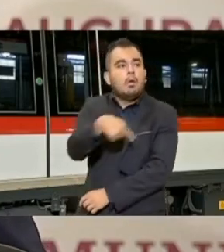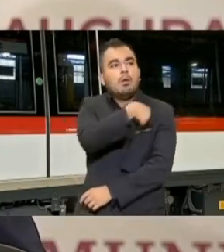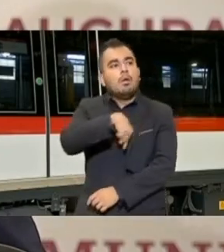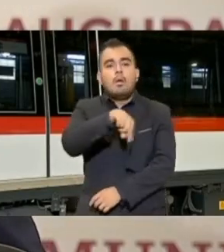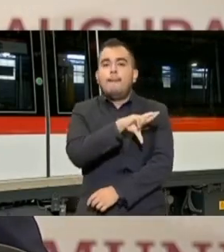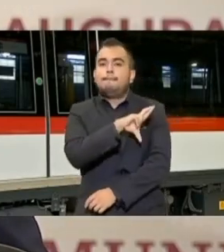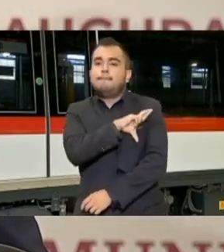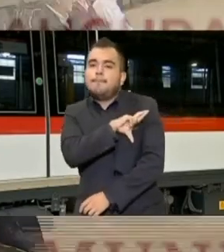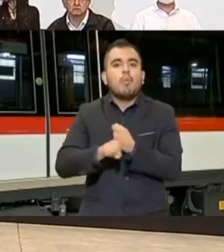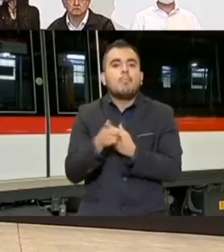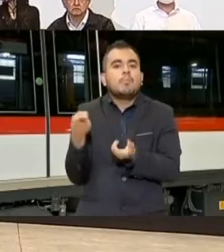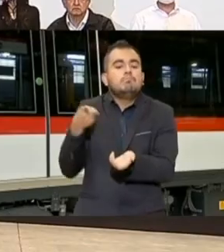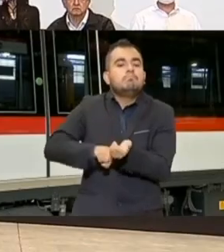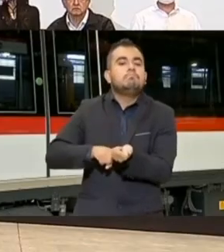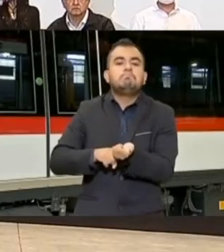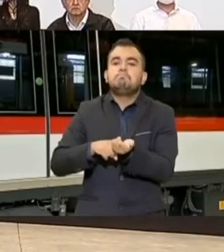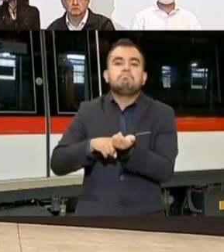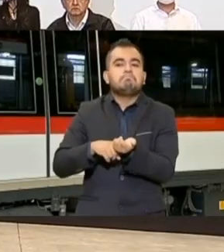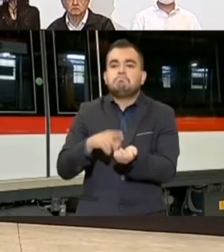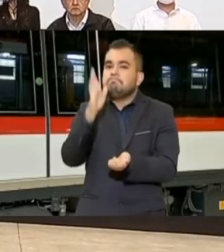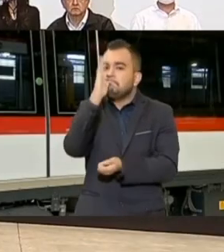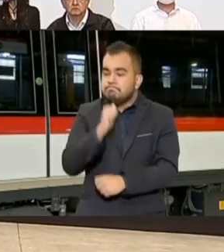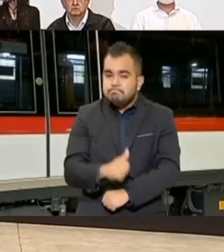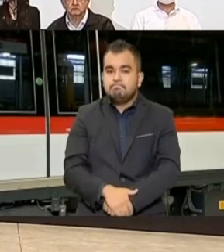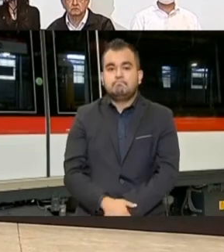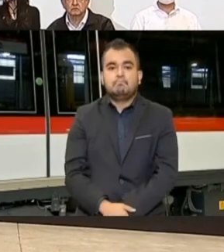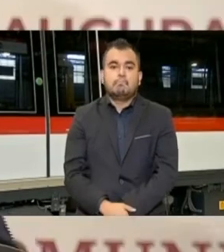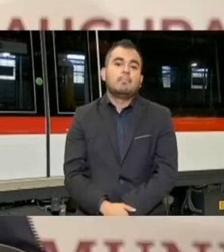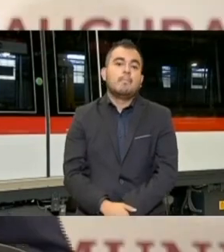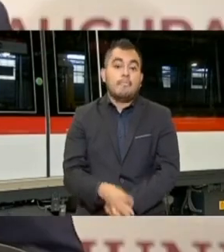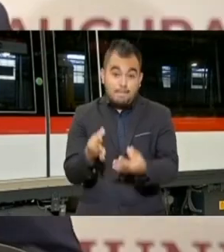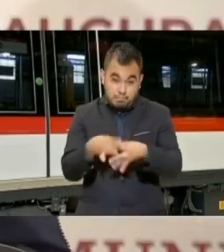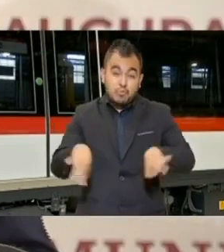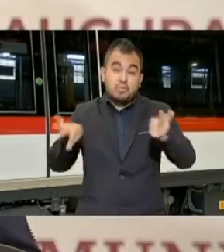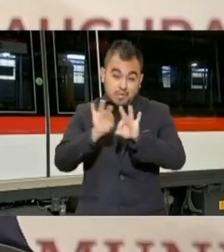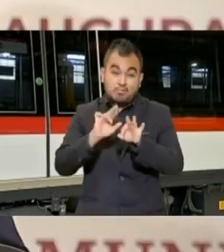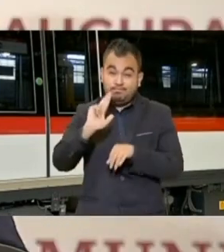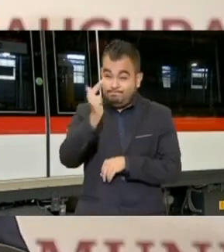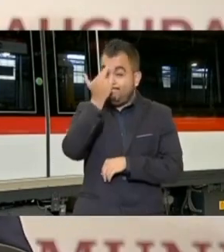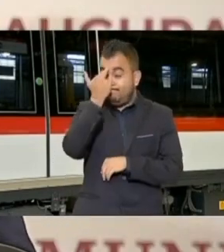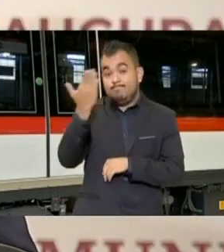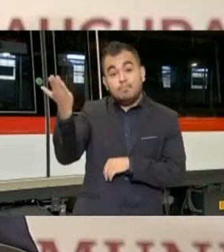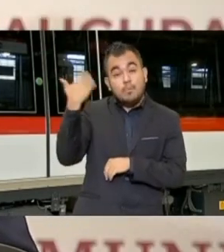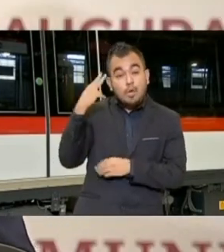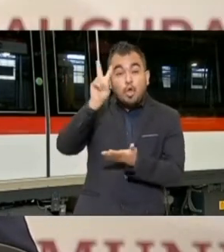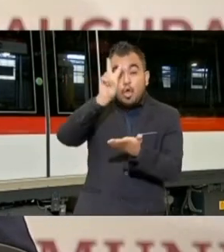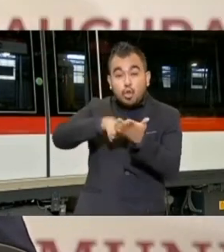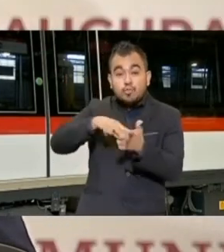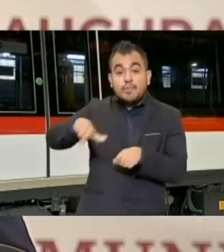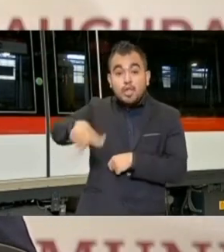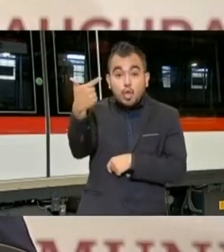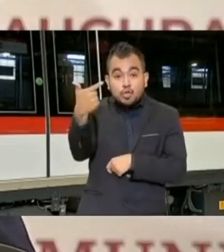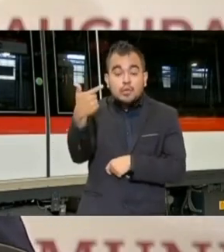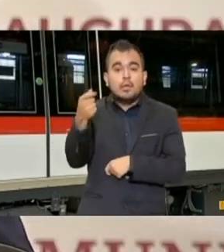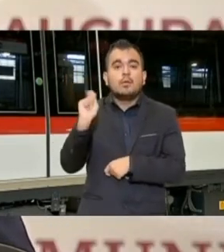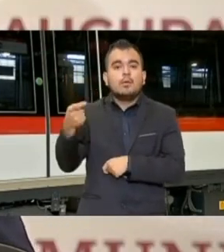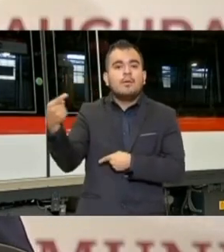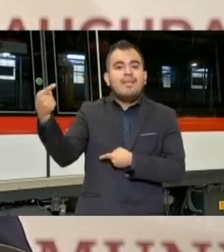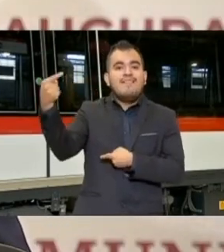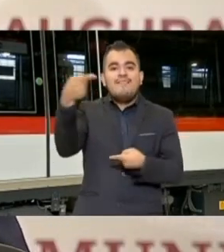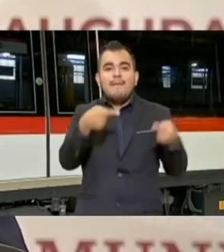por la corrupción. Es importante recordar que en el año 2012 el debate sobre la